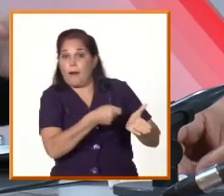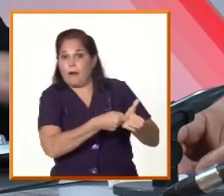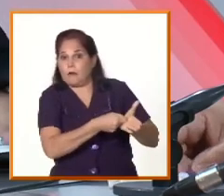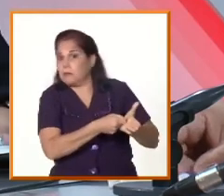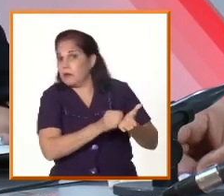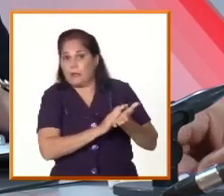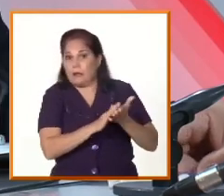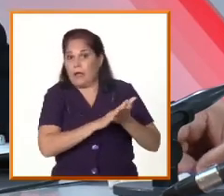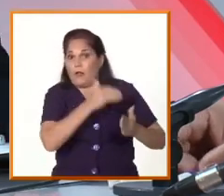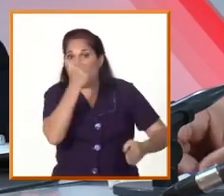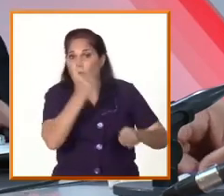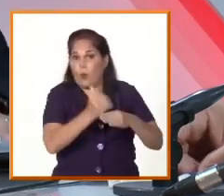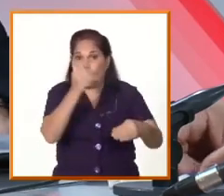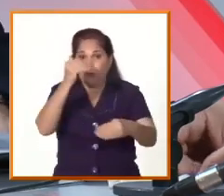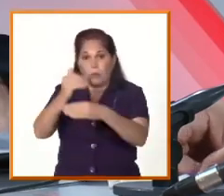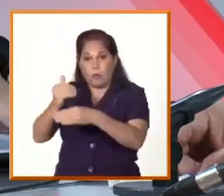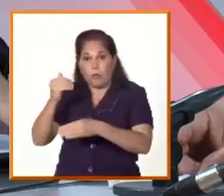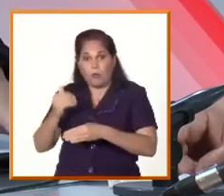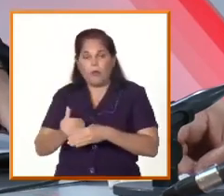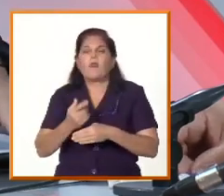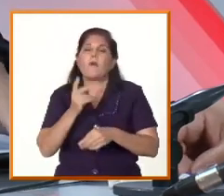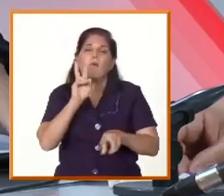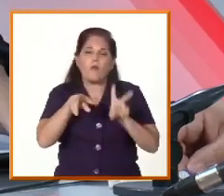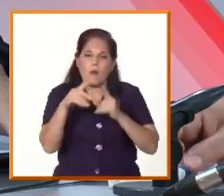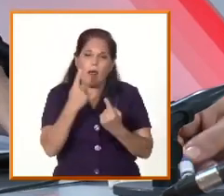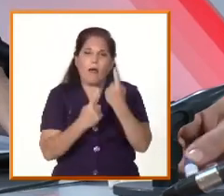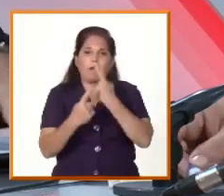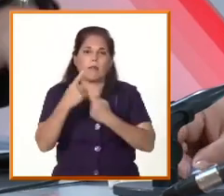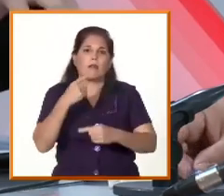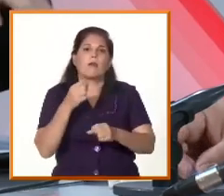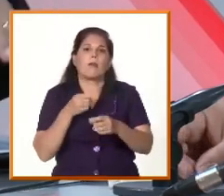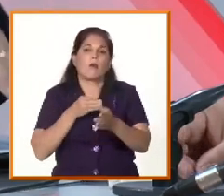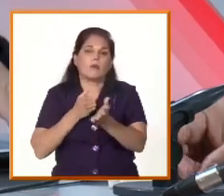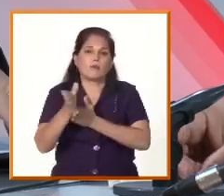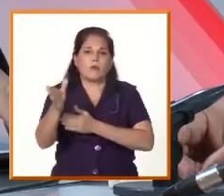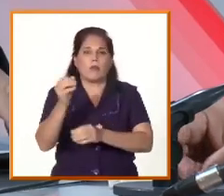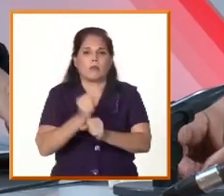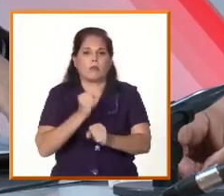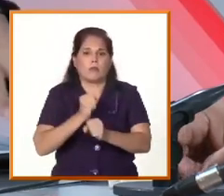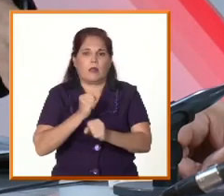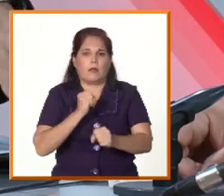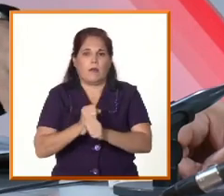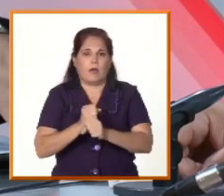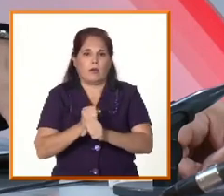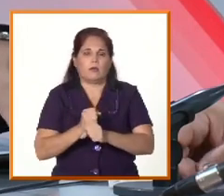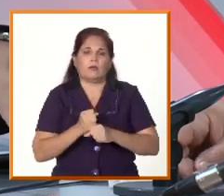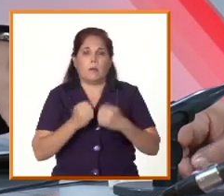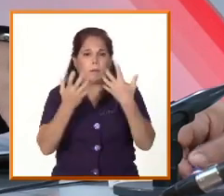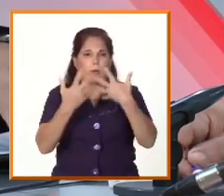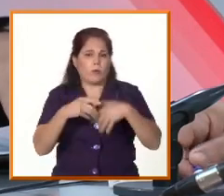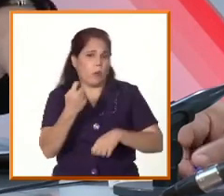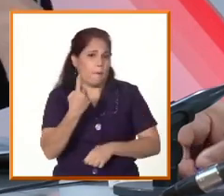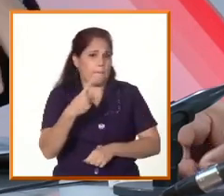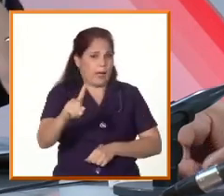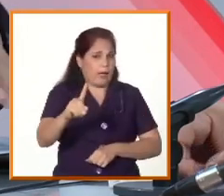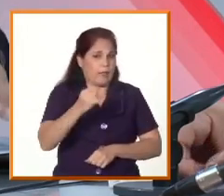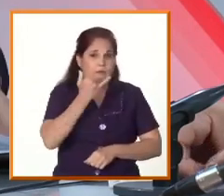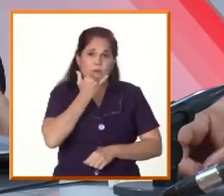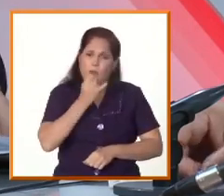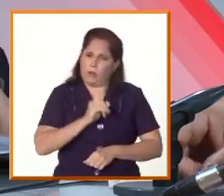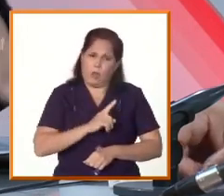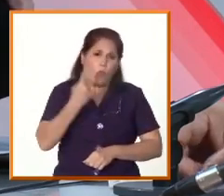si nos bloquean por acá pues también hay que seguir buscando alternativas ahora no es la única producción en la que ha habido dificultades